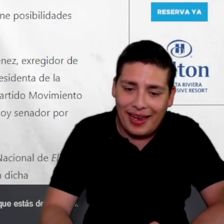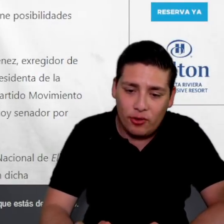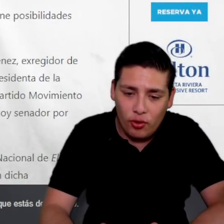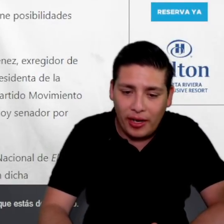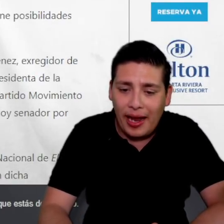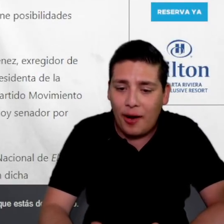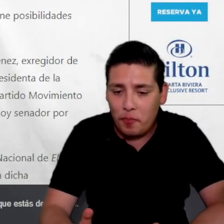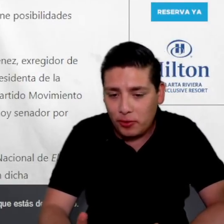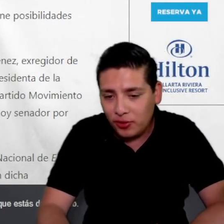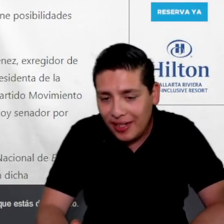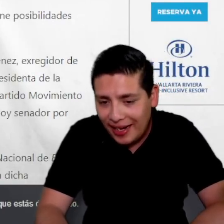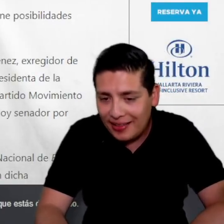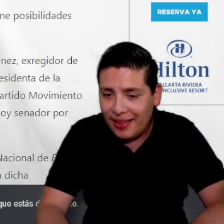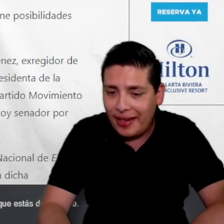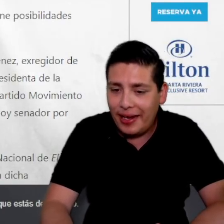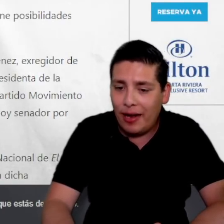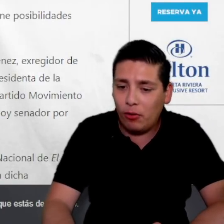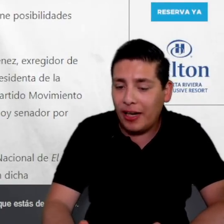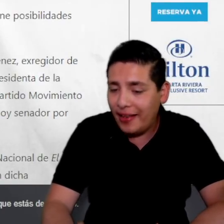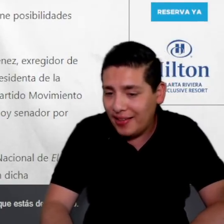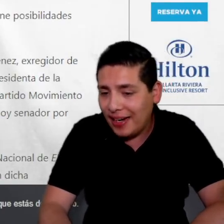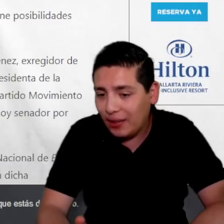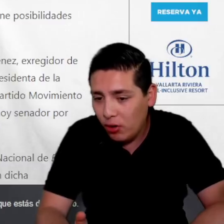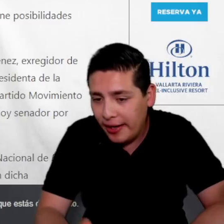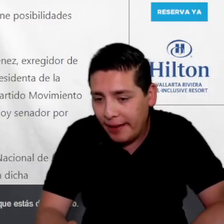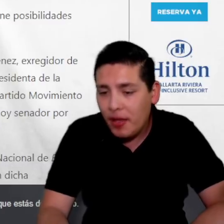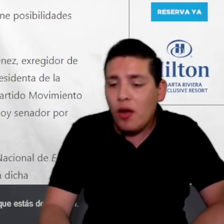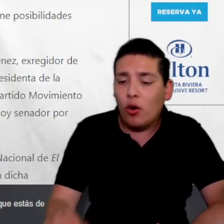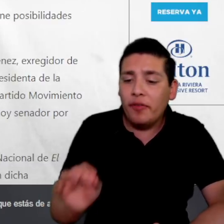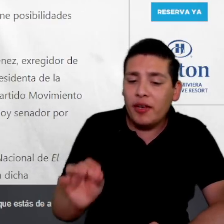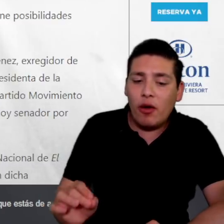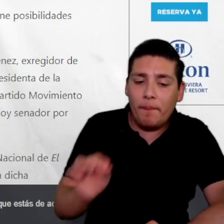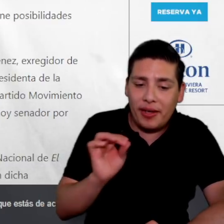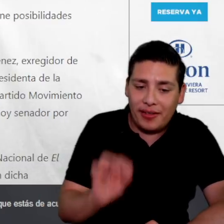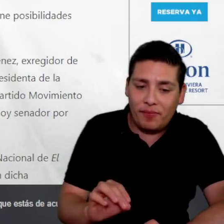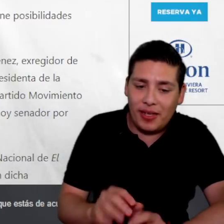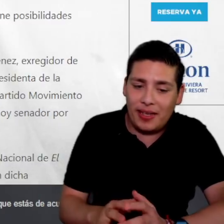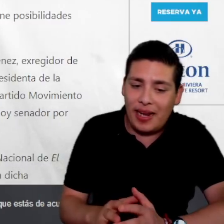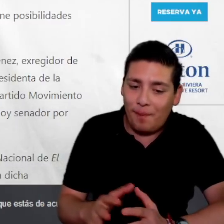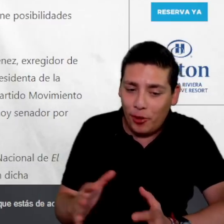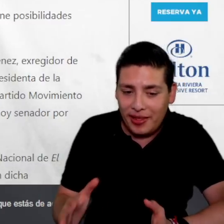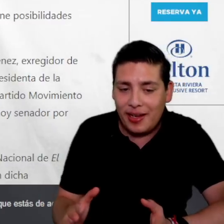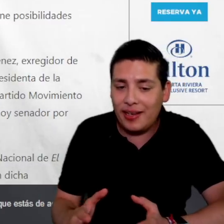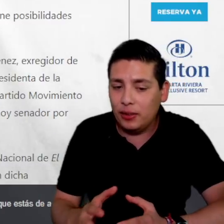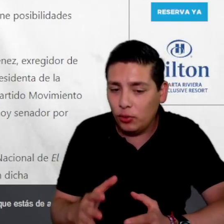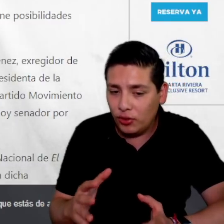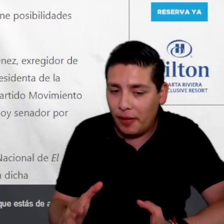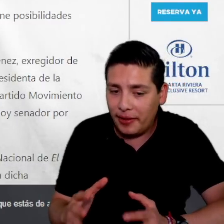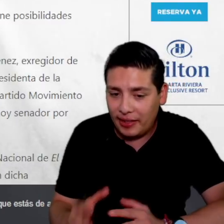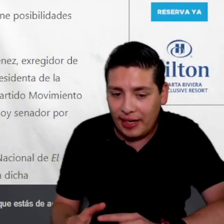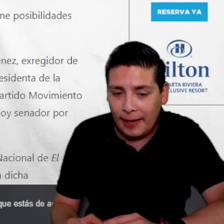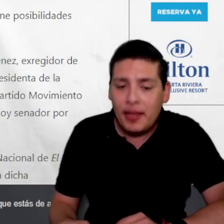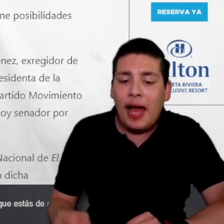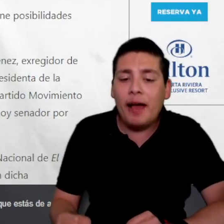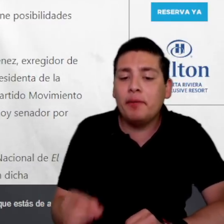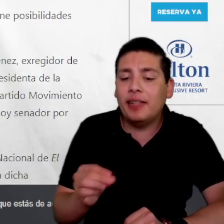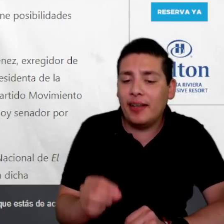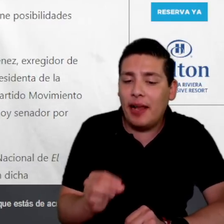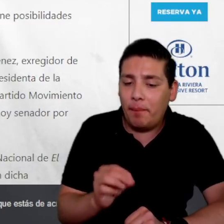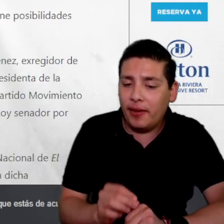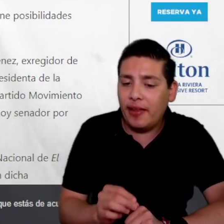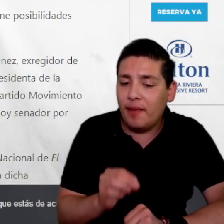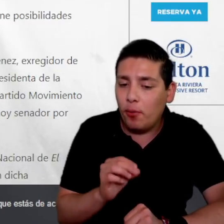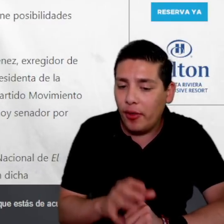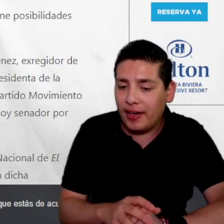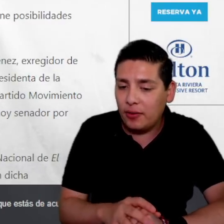Nacional de El Yunque, agrupación secreta de la ultraderecha católica, continúan presentes en la política institucional mexicana a pesar